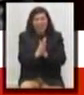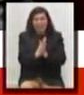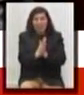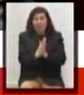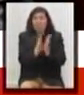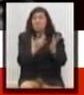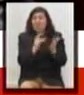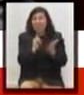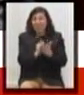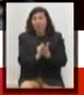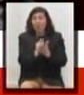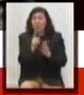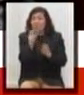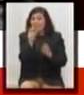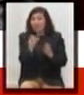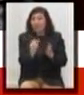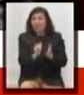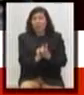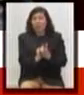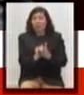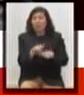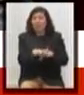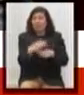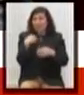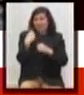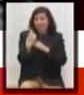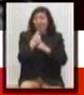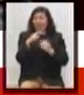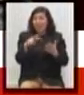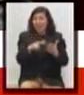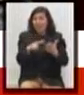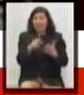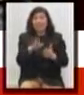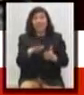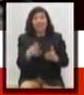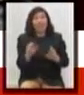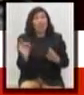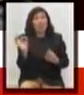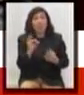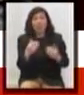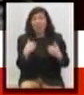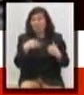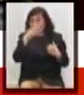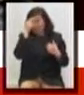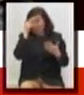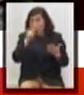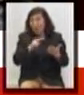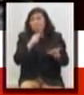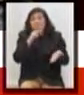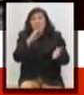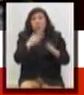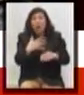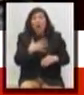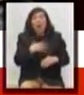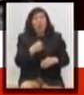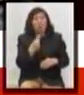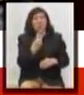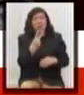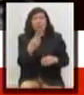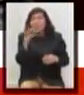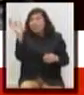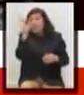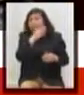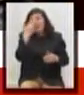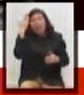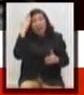que mientras una persona le trataba de enseñar a leer a esta niña que nunca aprendió a leer y se murió a los 20 y tantos años sin